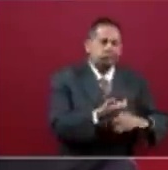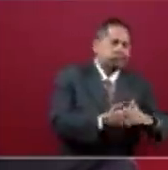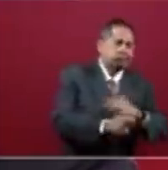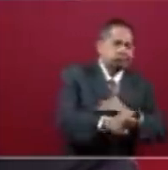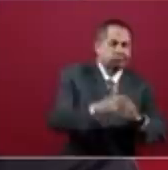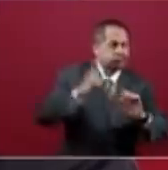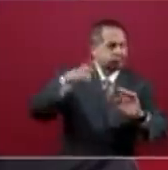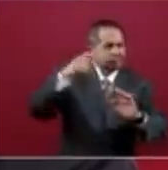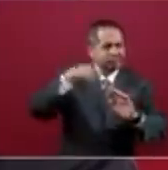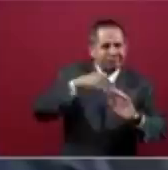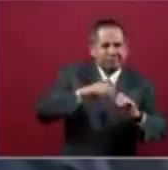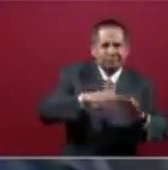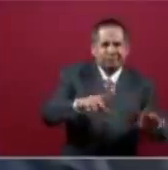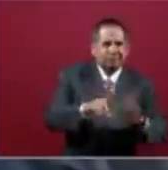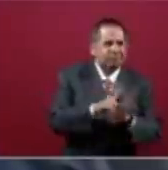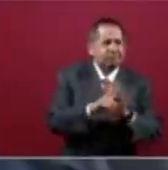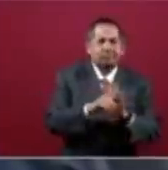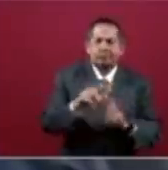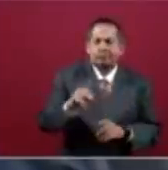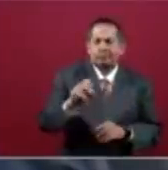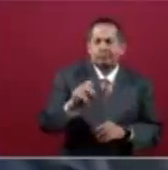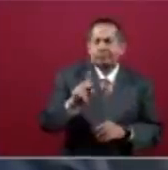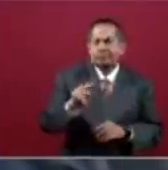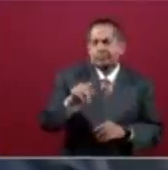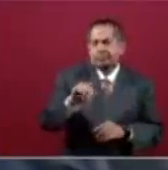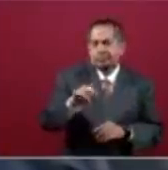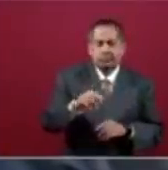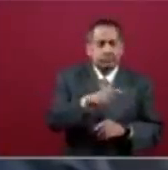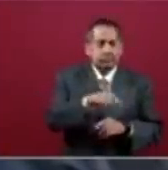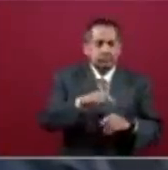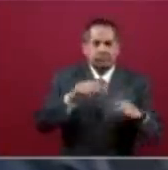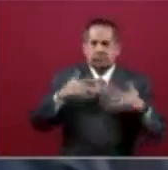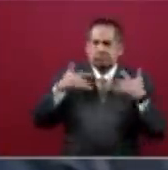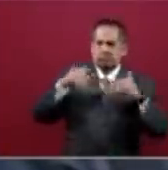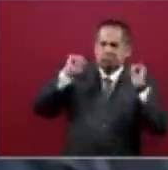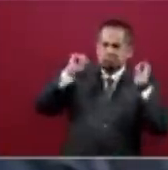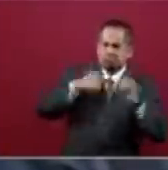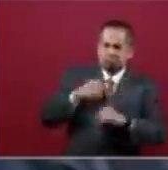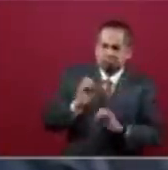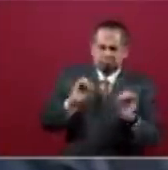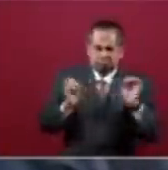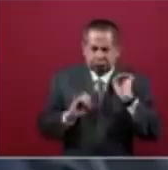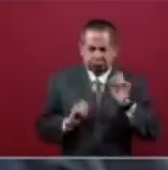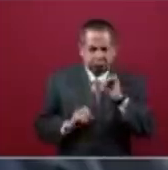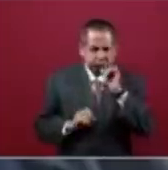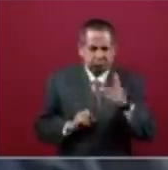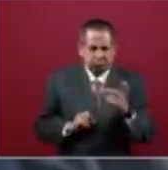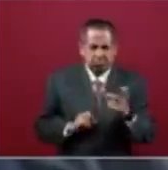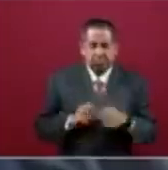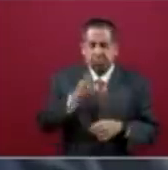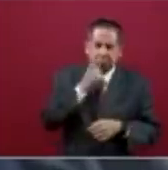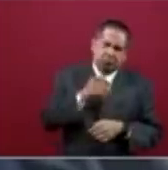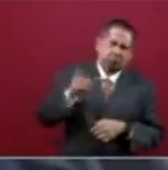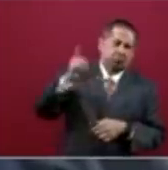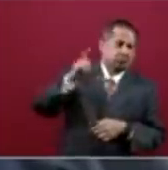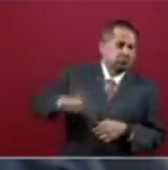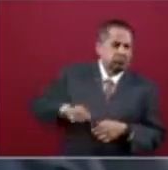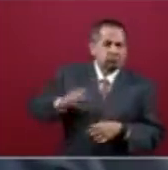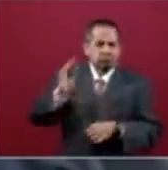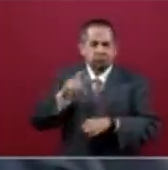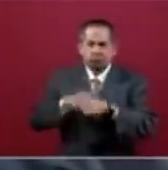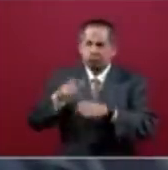del populismo en América Latina, ¿se han deslindado de estas acusaciones? Primero, pues acusan que el gobierno federal